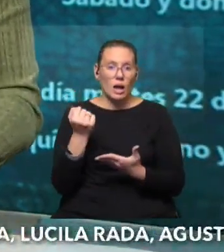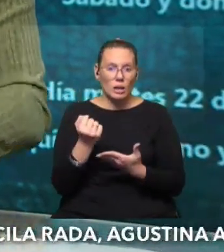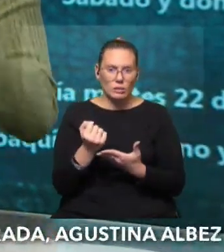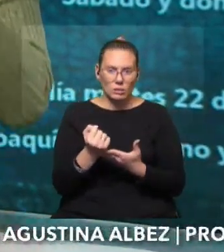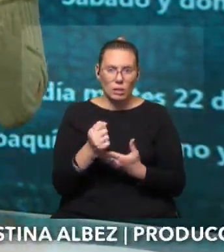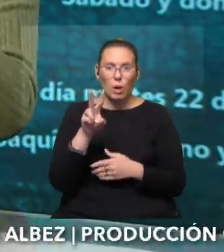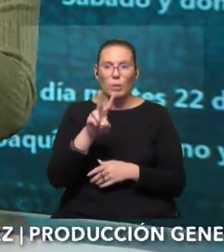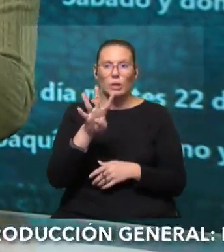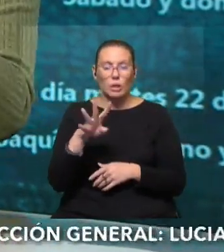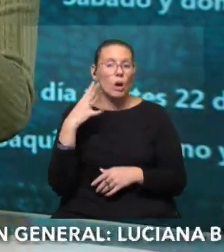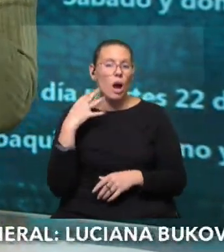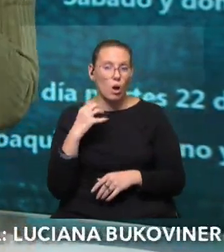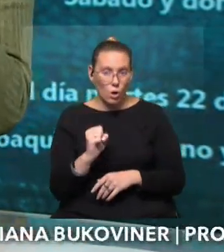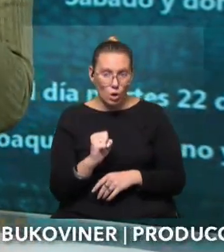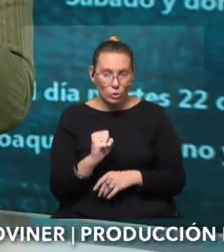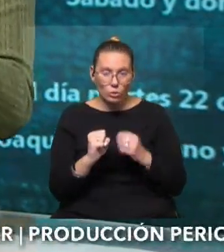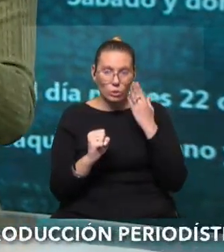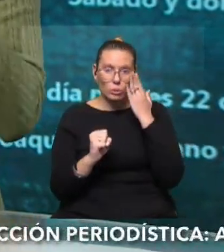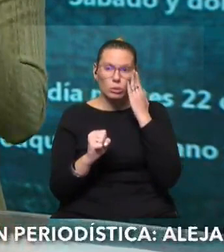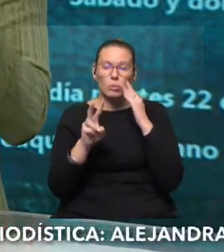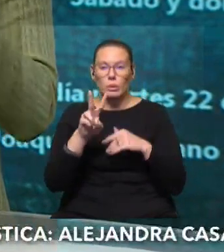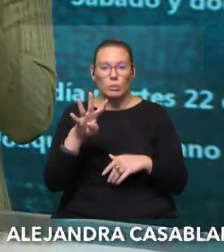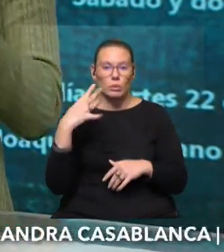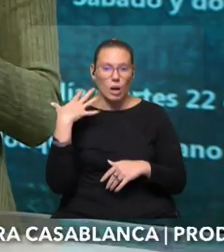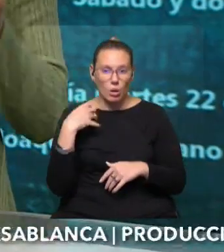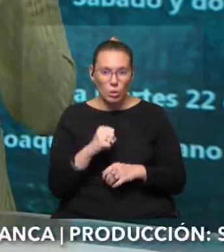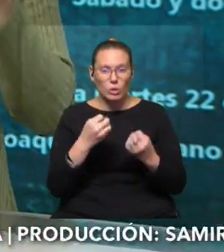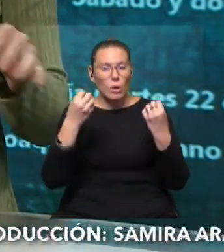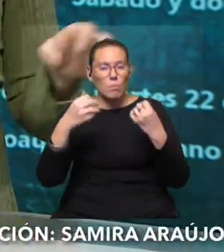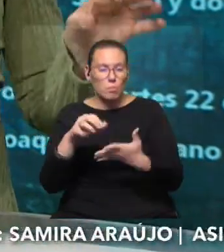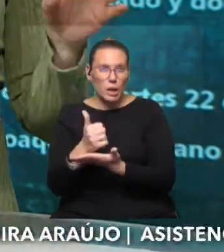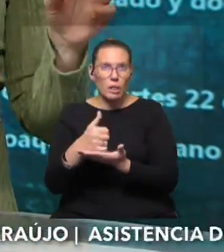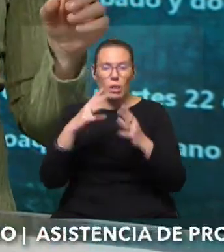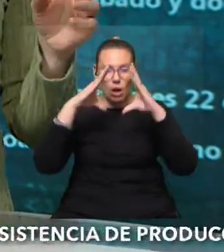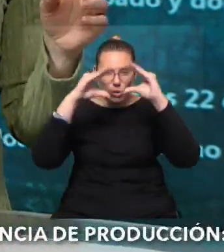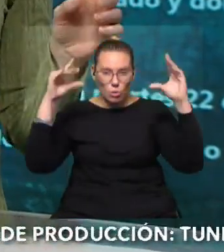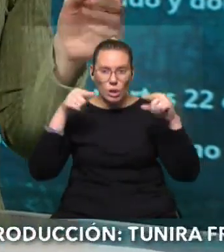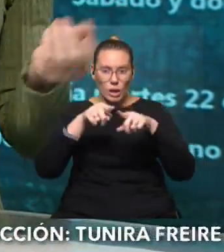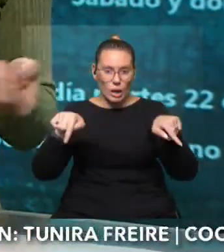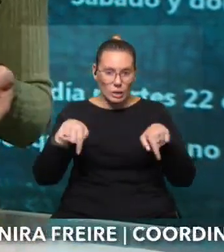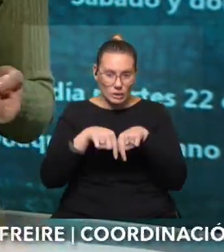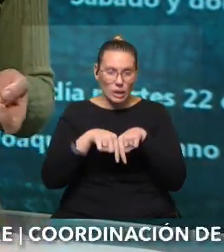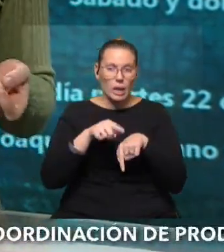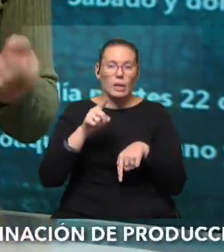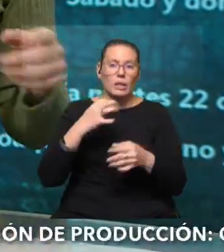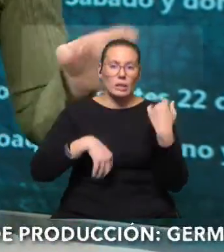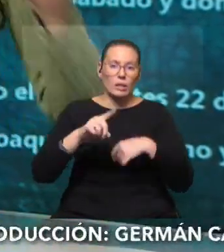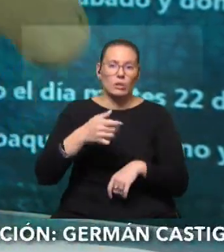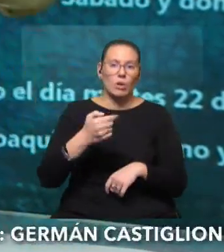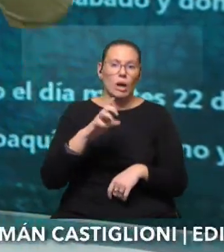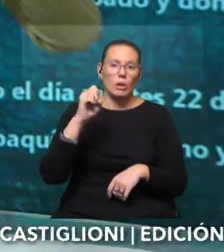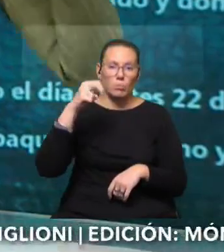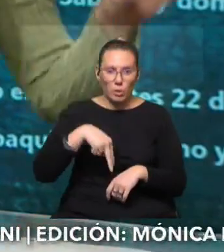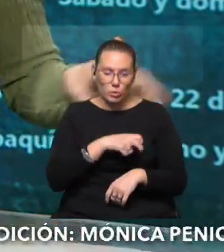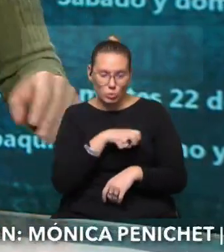24 de agosto hasta el 24 de agosto va a estar perdidos en la nube ahí en la sala Nicolás laureiro del galpón que sube en la escalerita